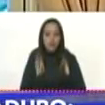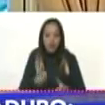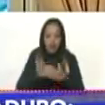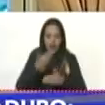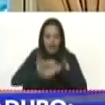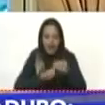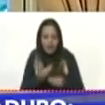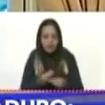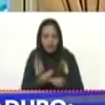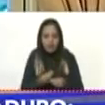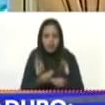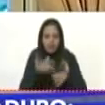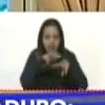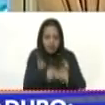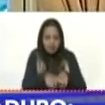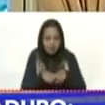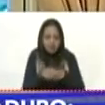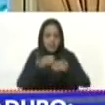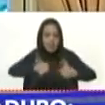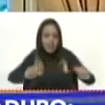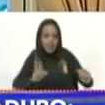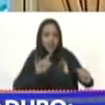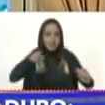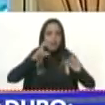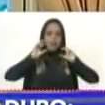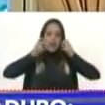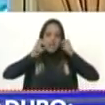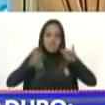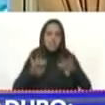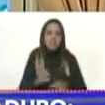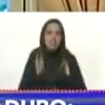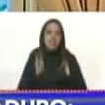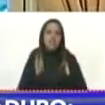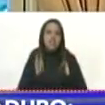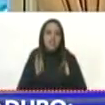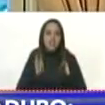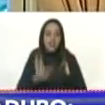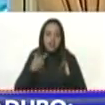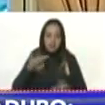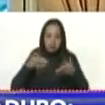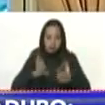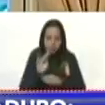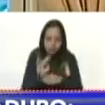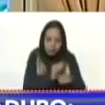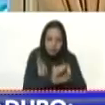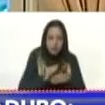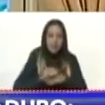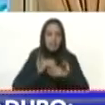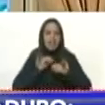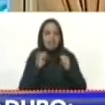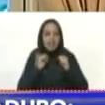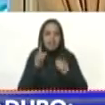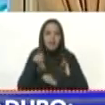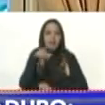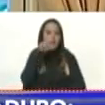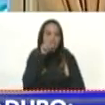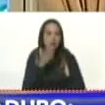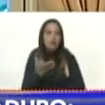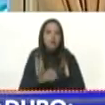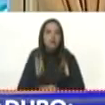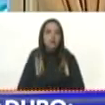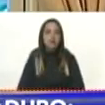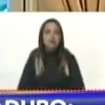al que produce la tierra, al que produce el maíz, ¿no? Al que cría las gallinas, al que cría los pollos, ¿no? Al